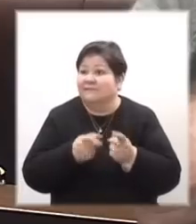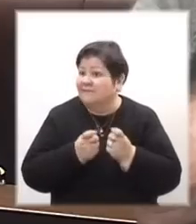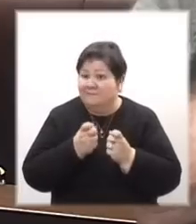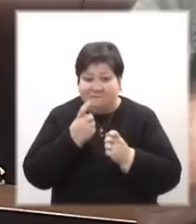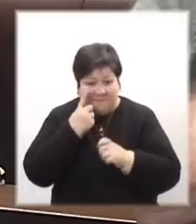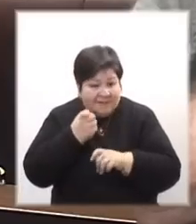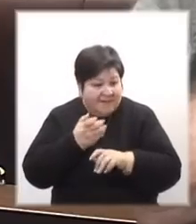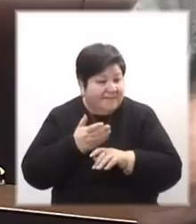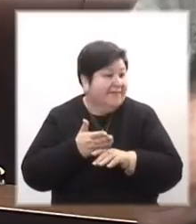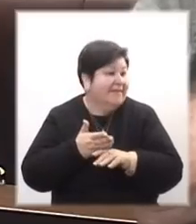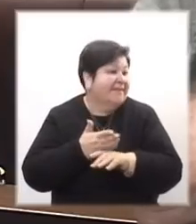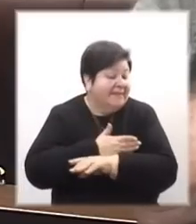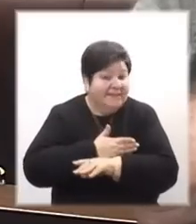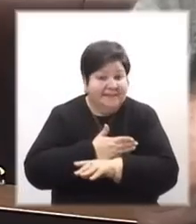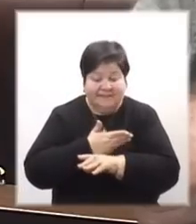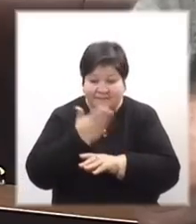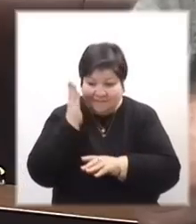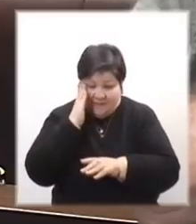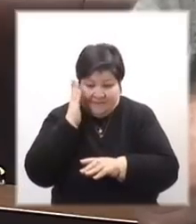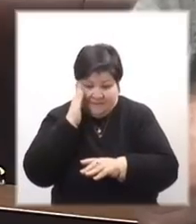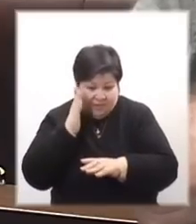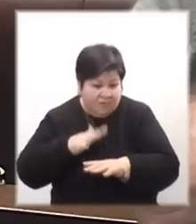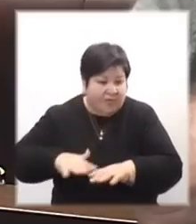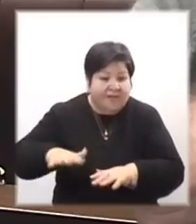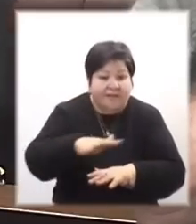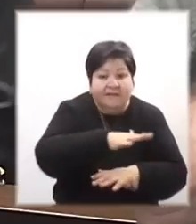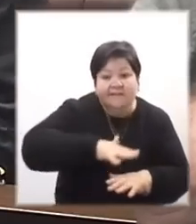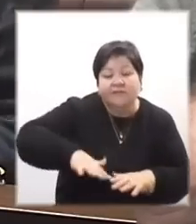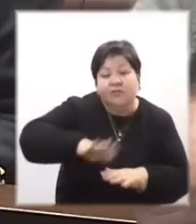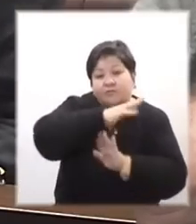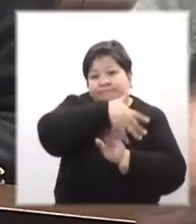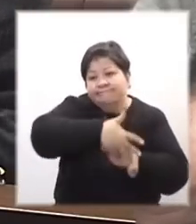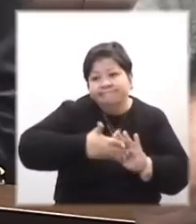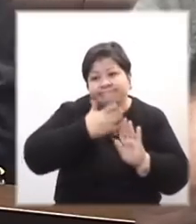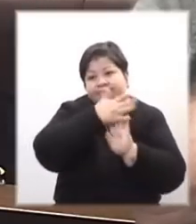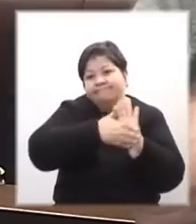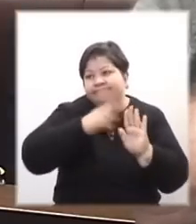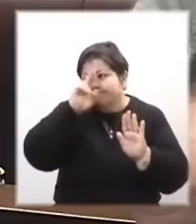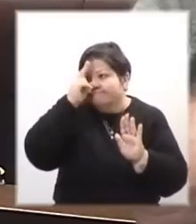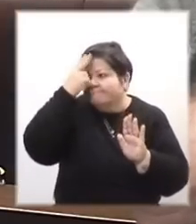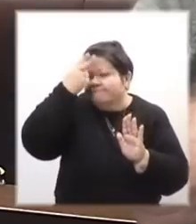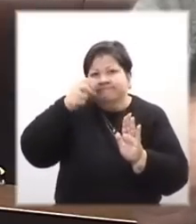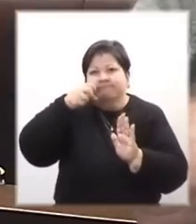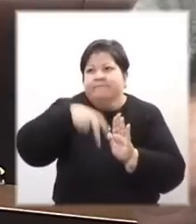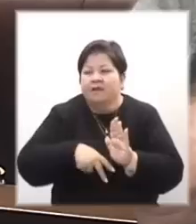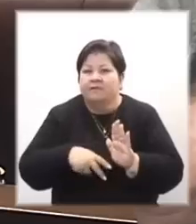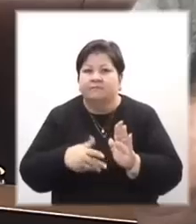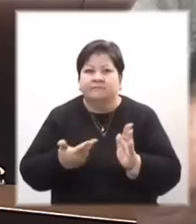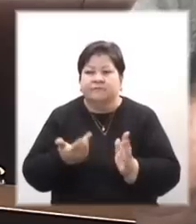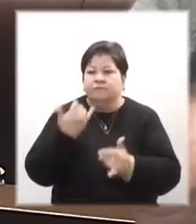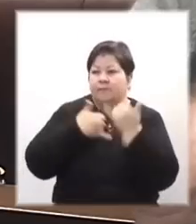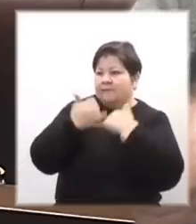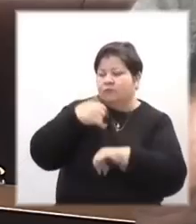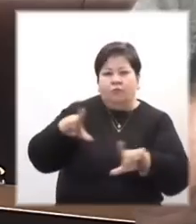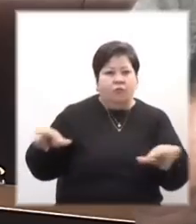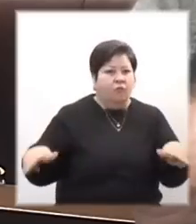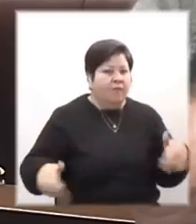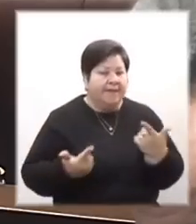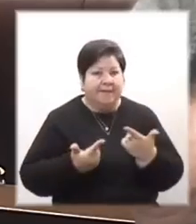sucede día a día en el territorio nacional? ¿Para qué se aplica un plan si no se cuenta con la información necesaria